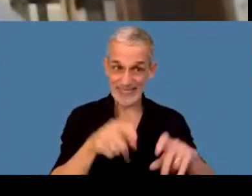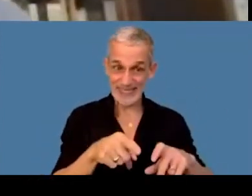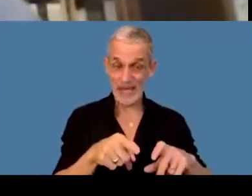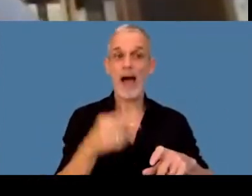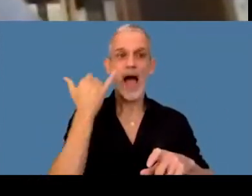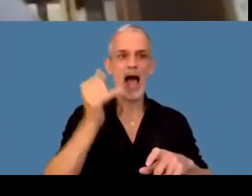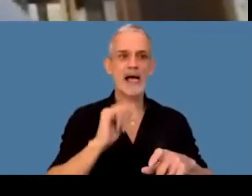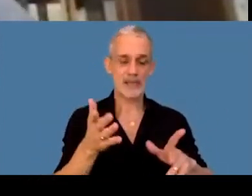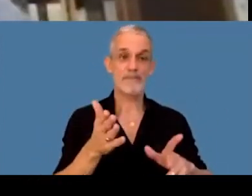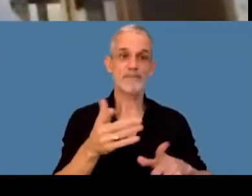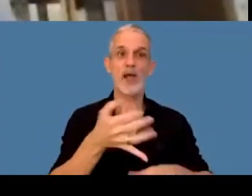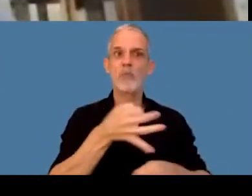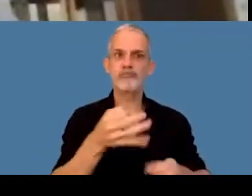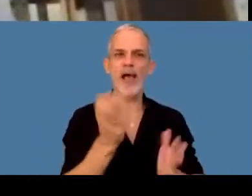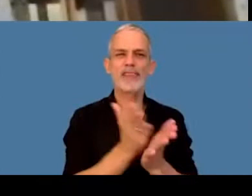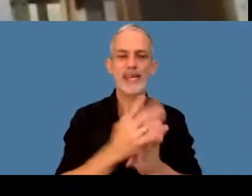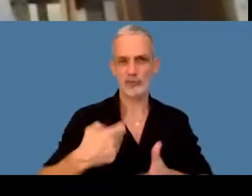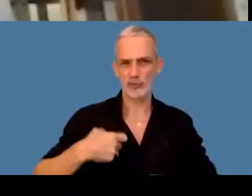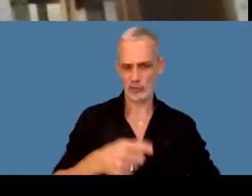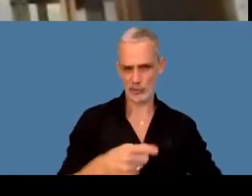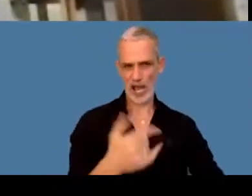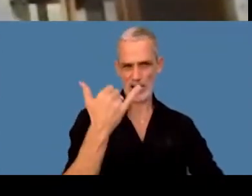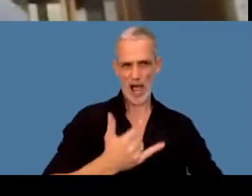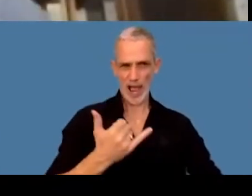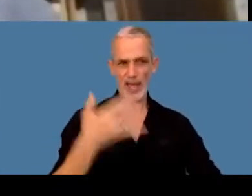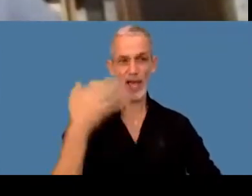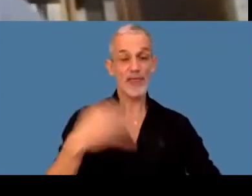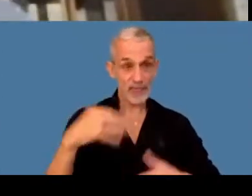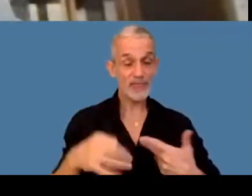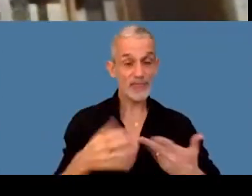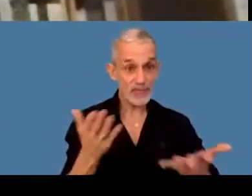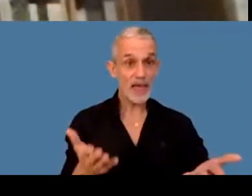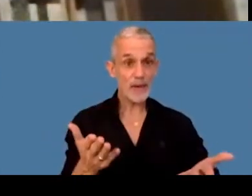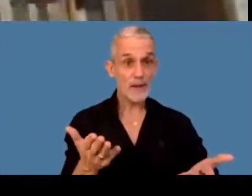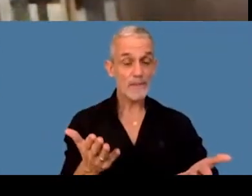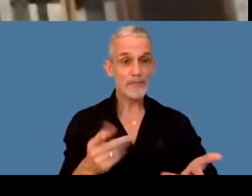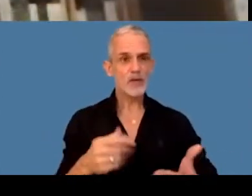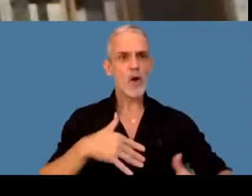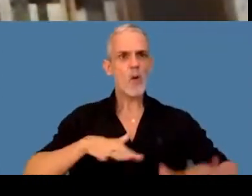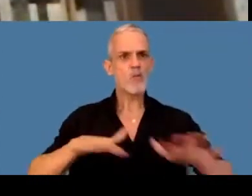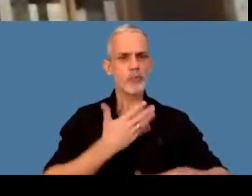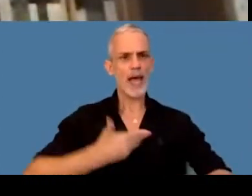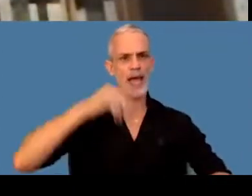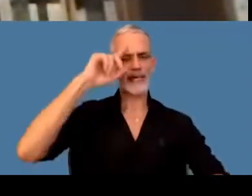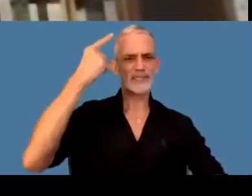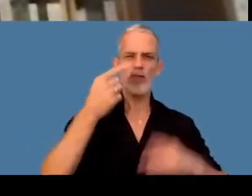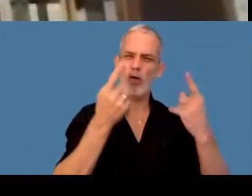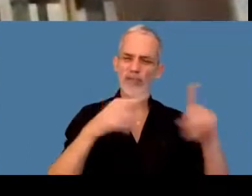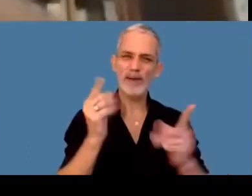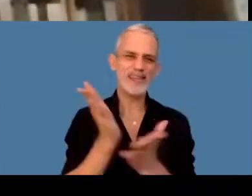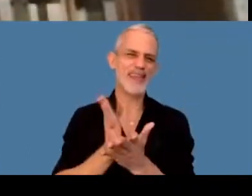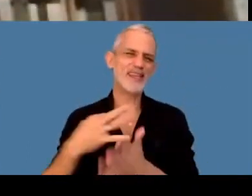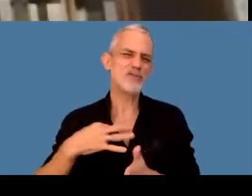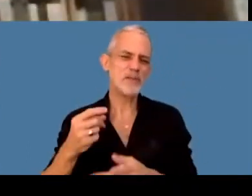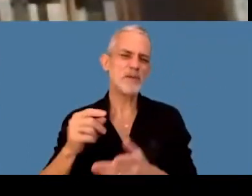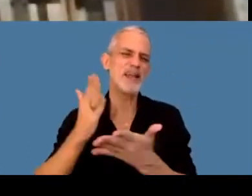si verdaderamente los derechos sociales merecen el actuar del Estado, a diferencia de los derechos civiles y políticos, como